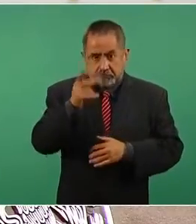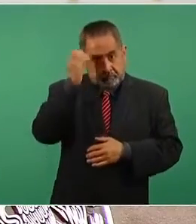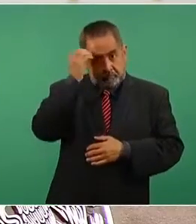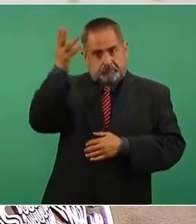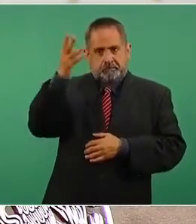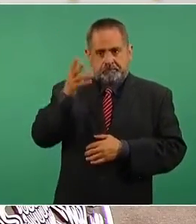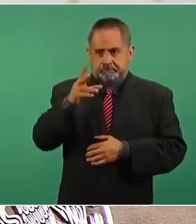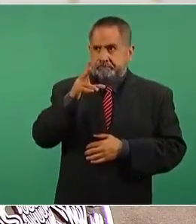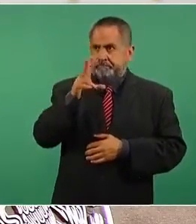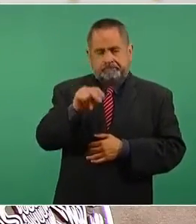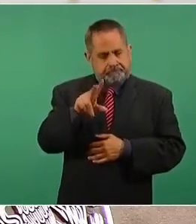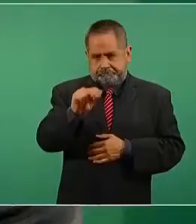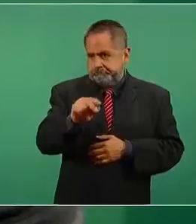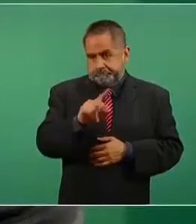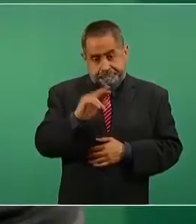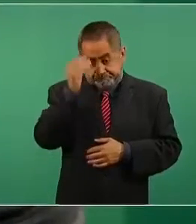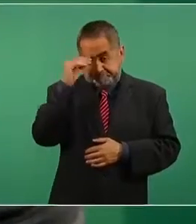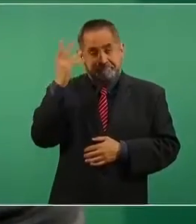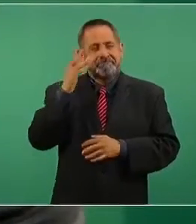olvido no.